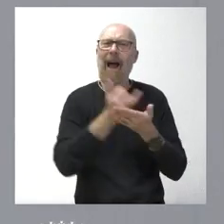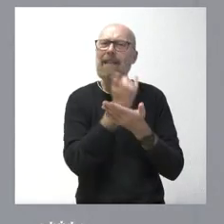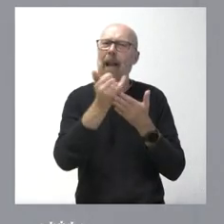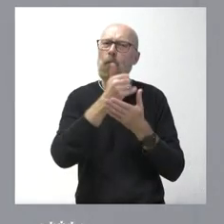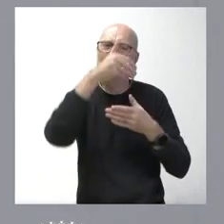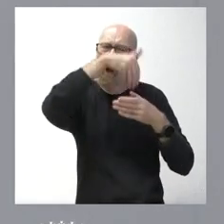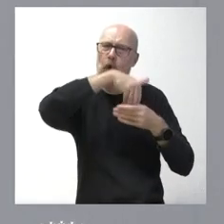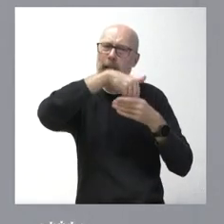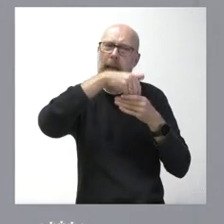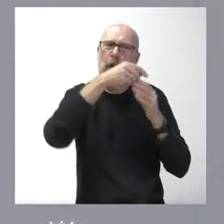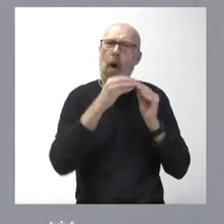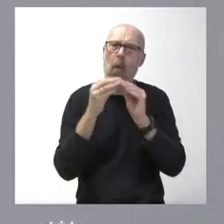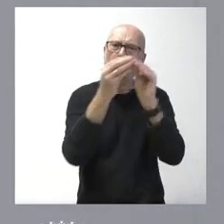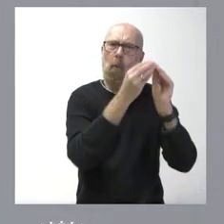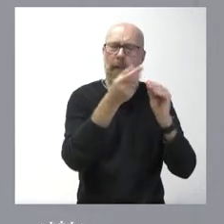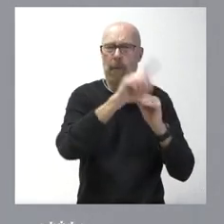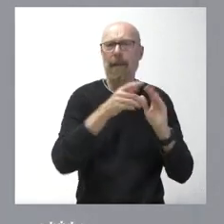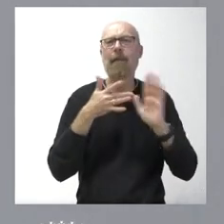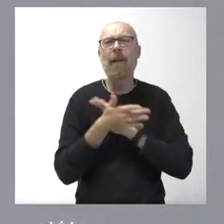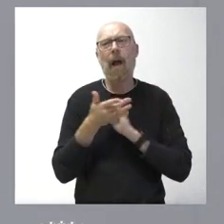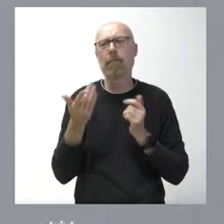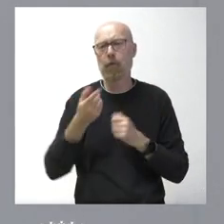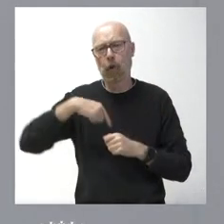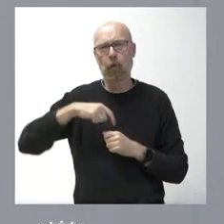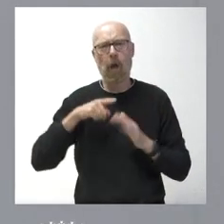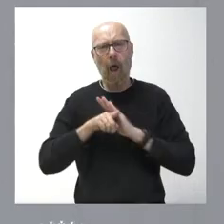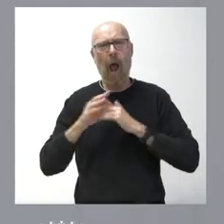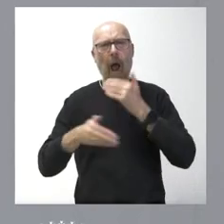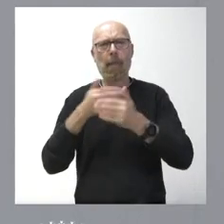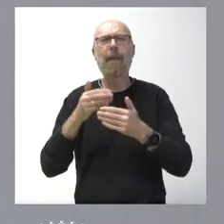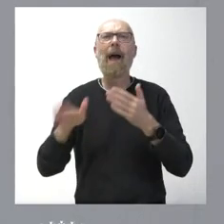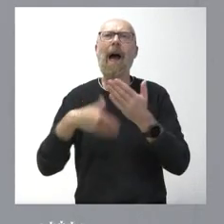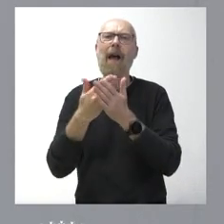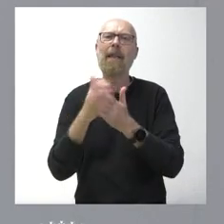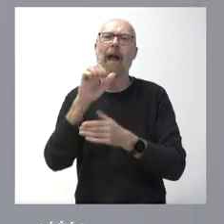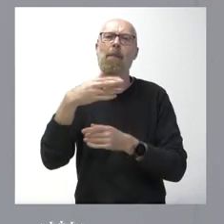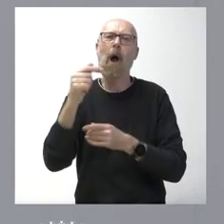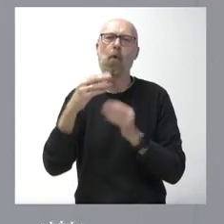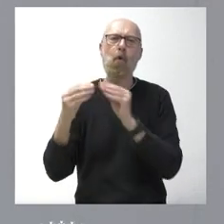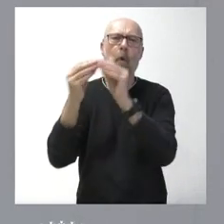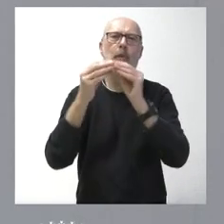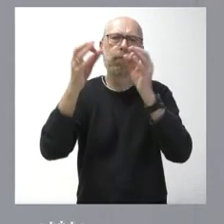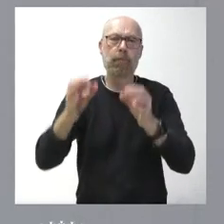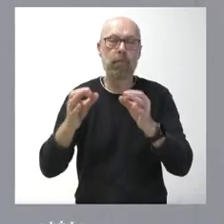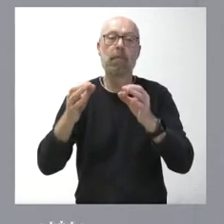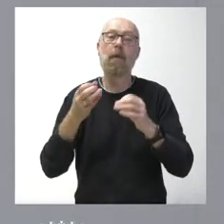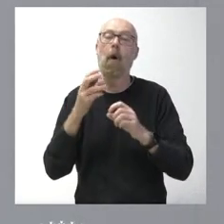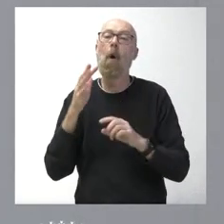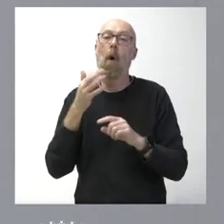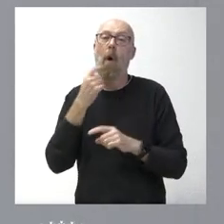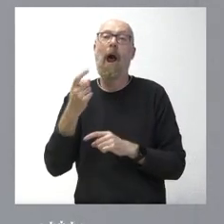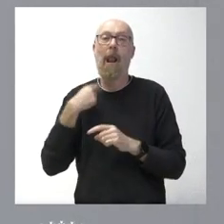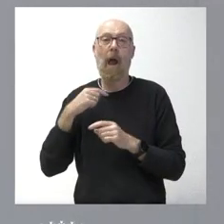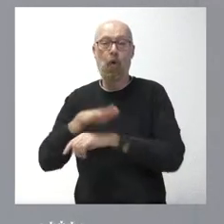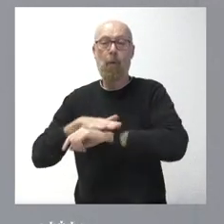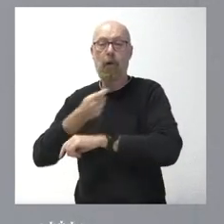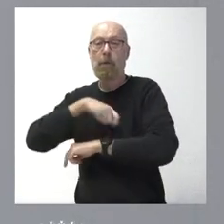creo que avanzamos algo muy importante que es hacia un abo común hubiera sido bueno contar con el gobierno de España y que fuera el gobierno de España